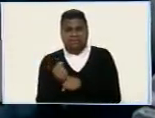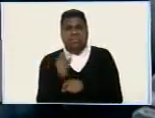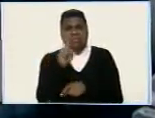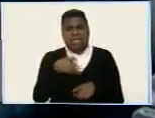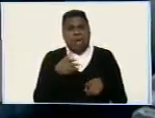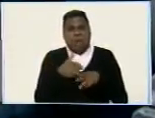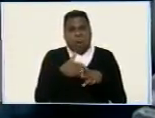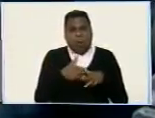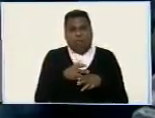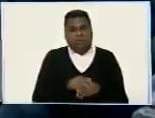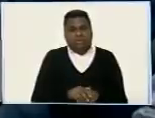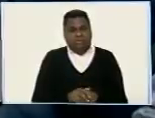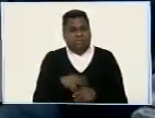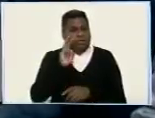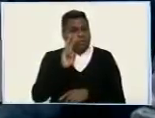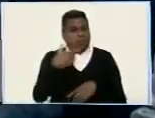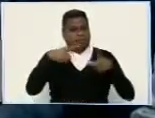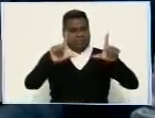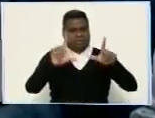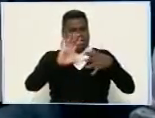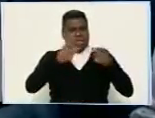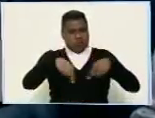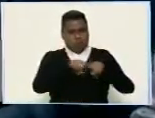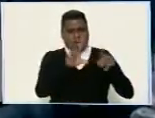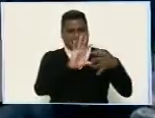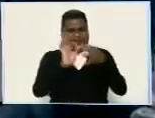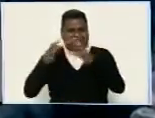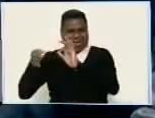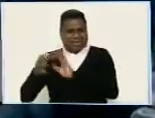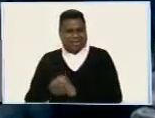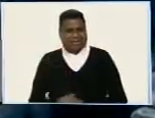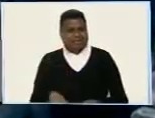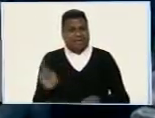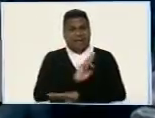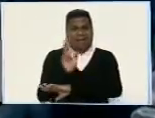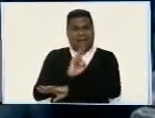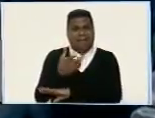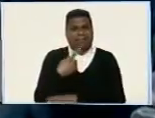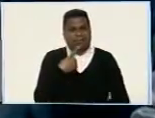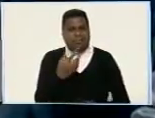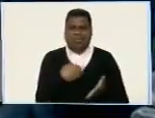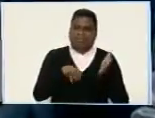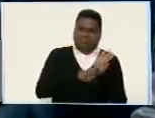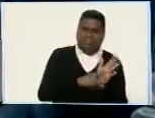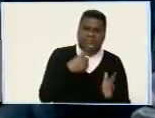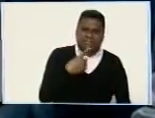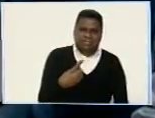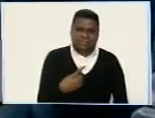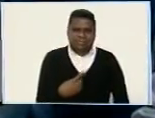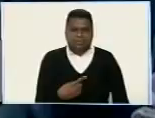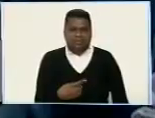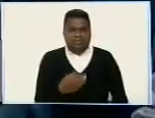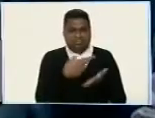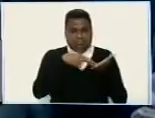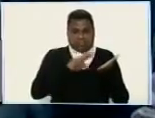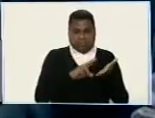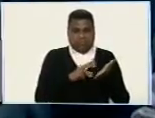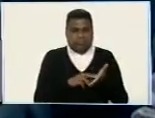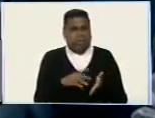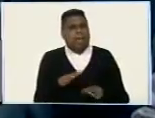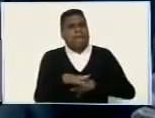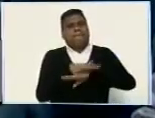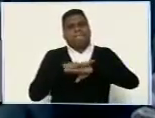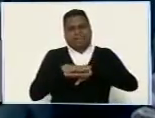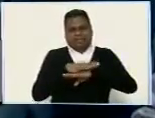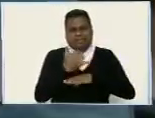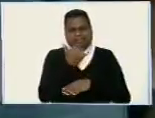lo ven más que la cadena nacional. Entonces Diosdado, de inmediato, ratificó y corrigió, dijo, no, vale, disculpe a Emilio